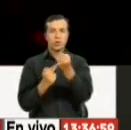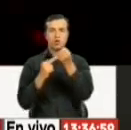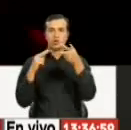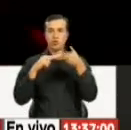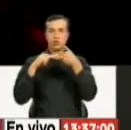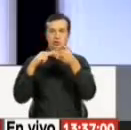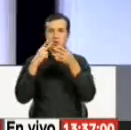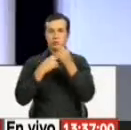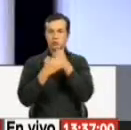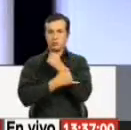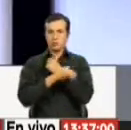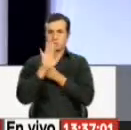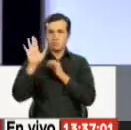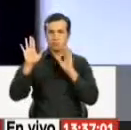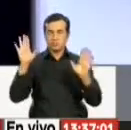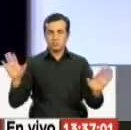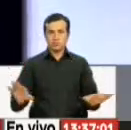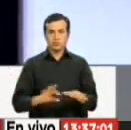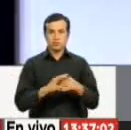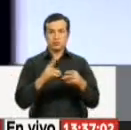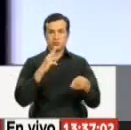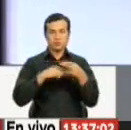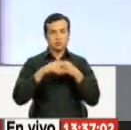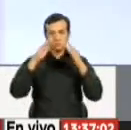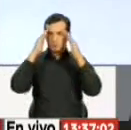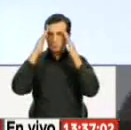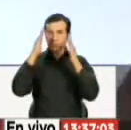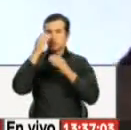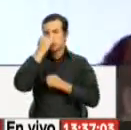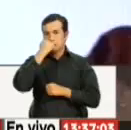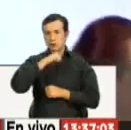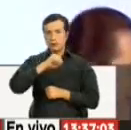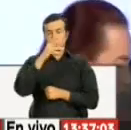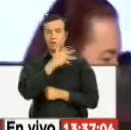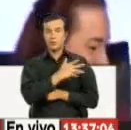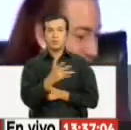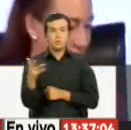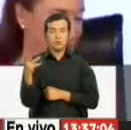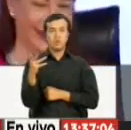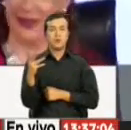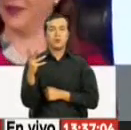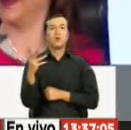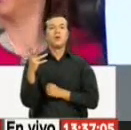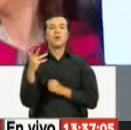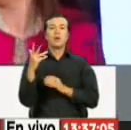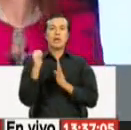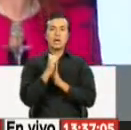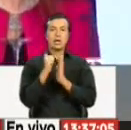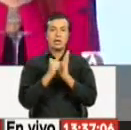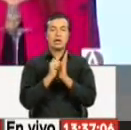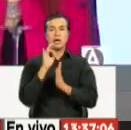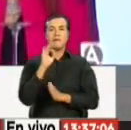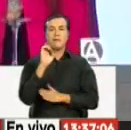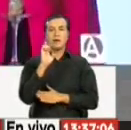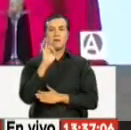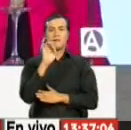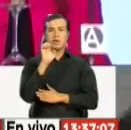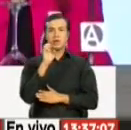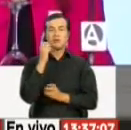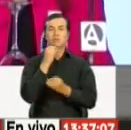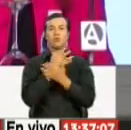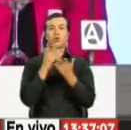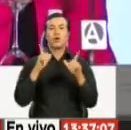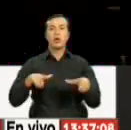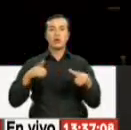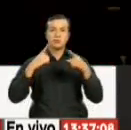bilaterales y relaciones comerciales han centrado su viaje durante la tribuna informativa de la agencia efe en casa de américa moreno